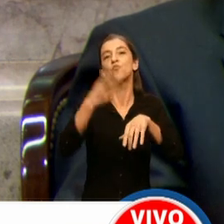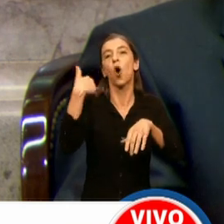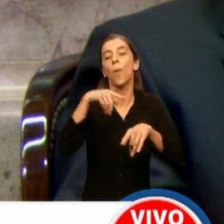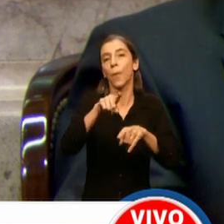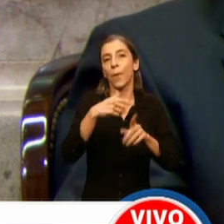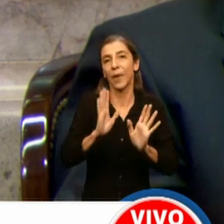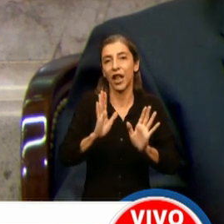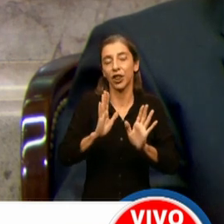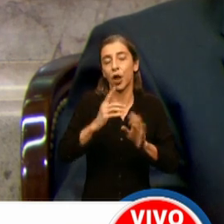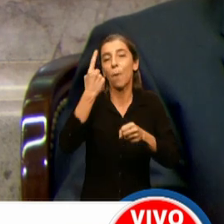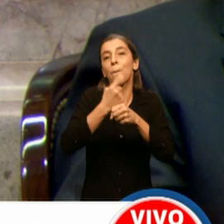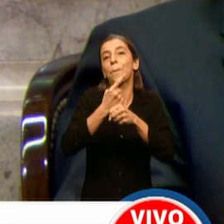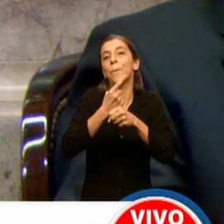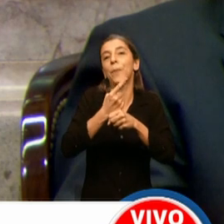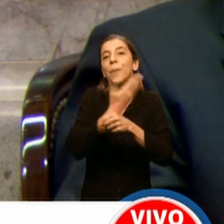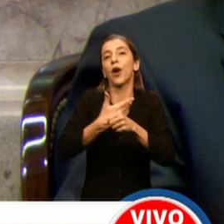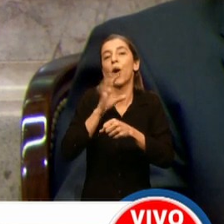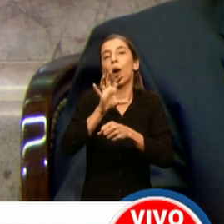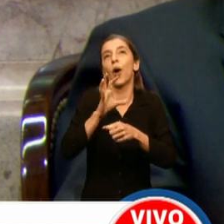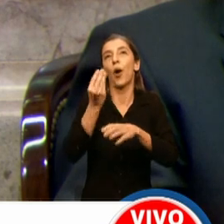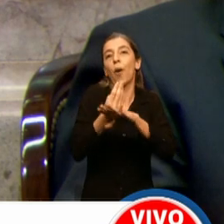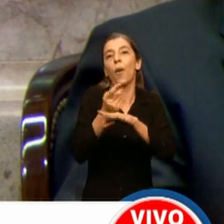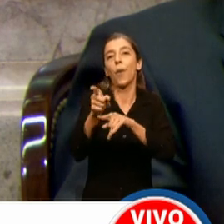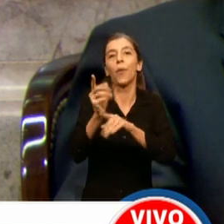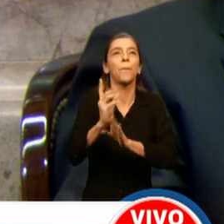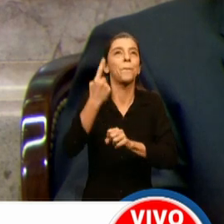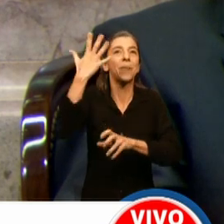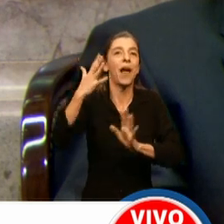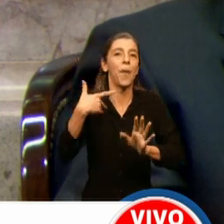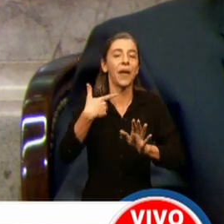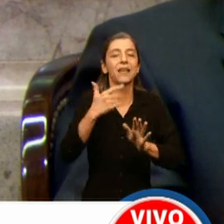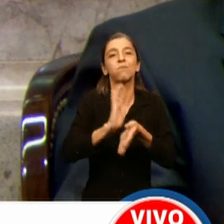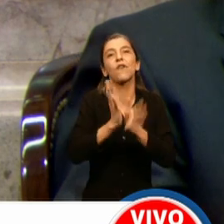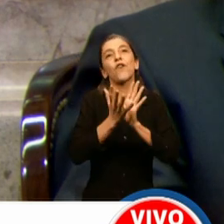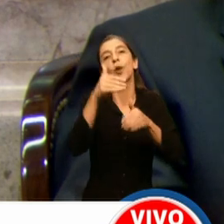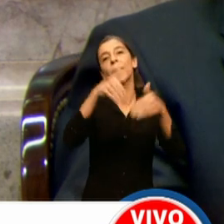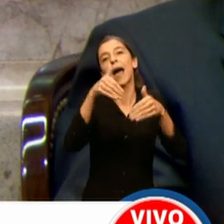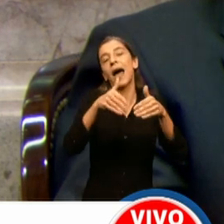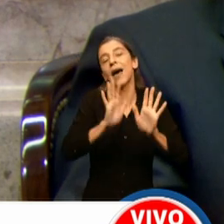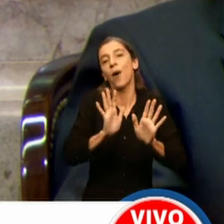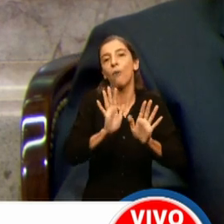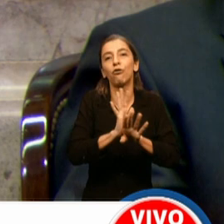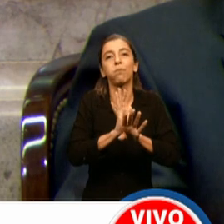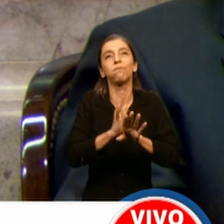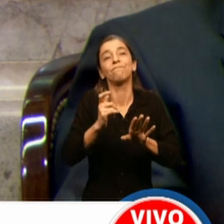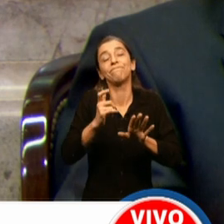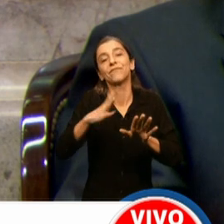primer gobernador electo en términos de lo que se entendía por participación popular